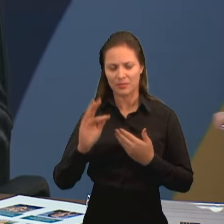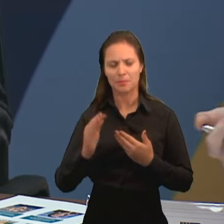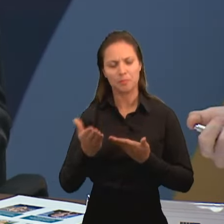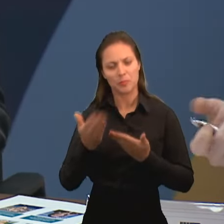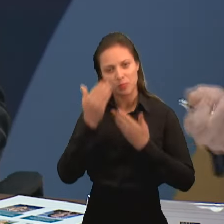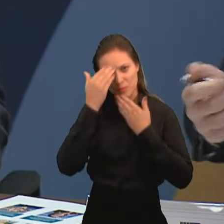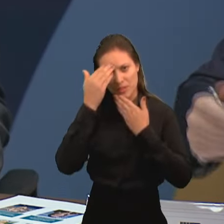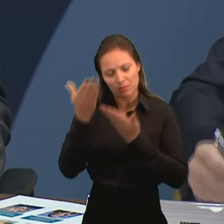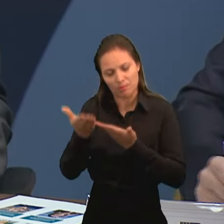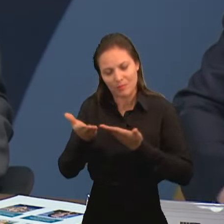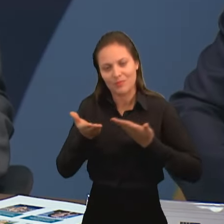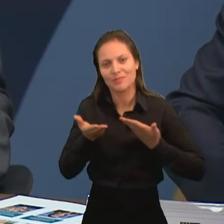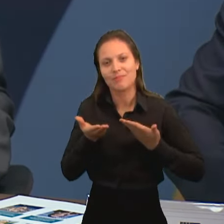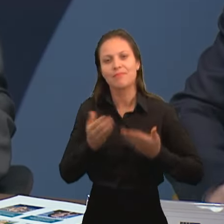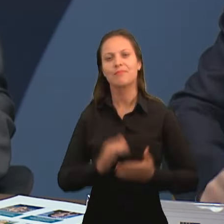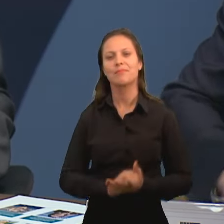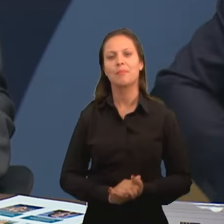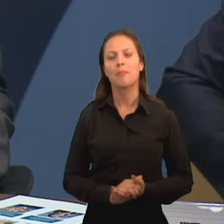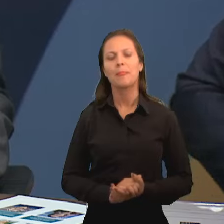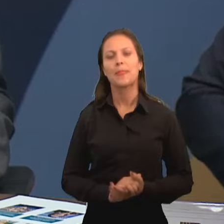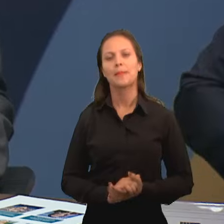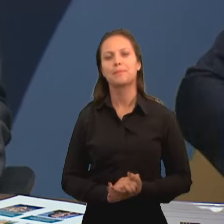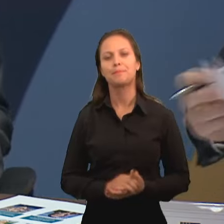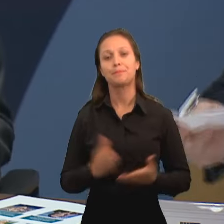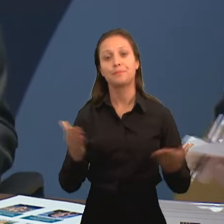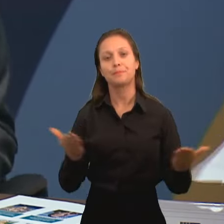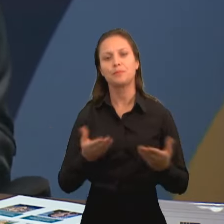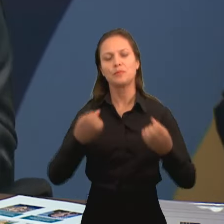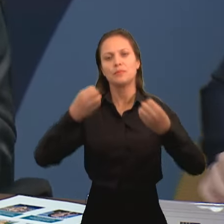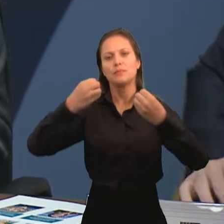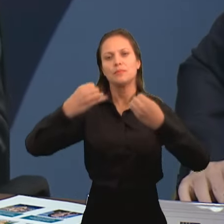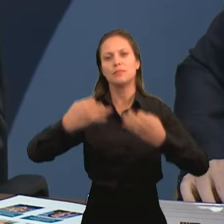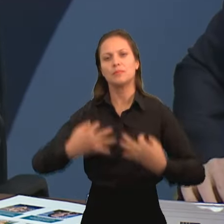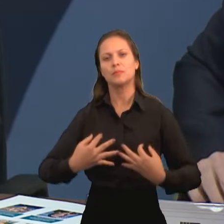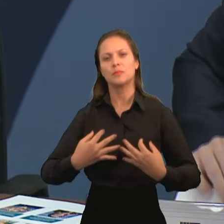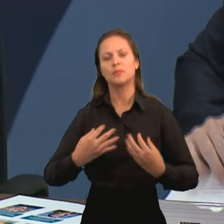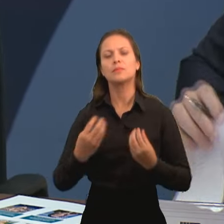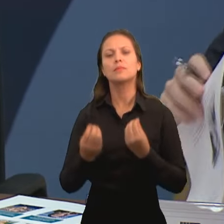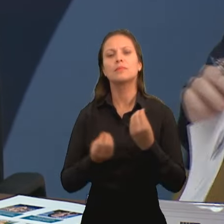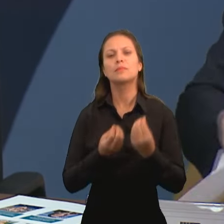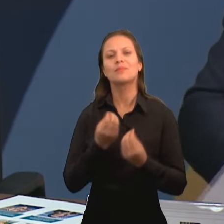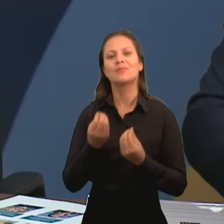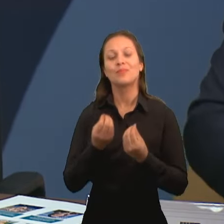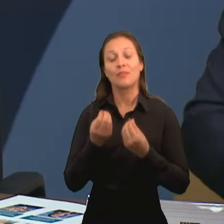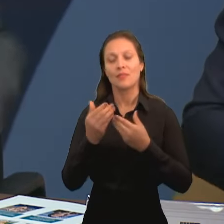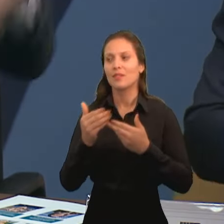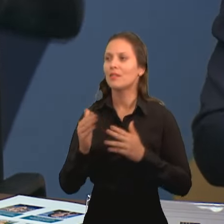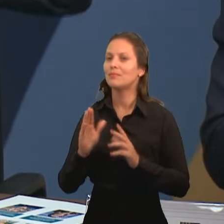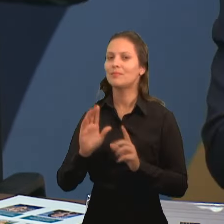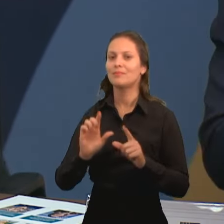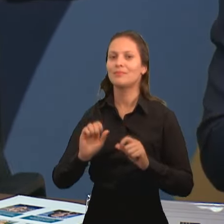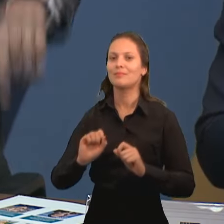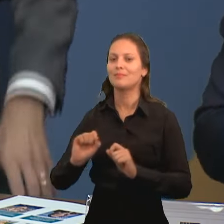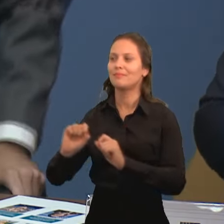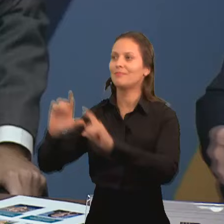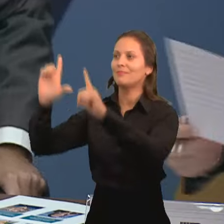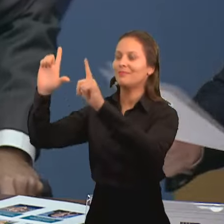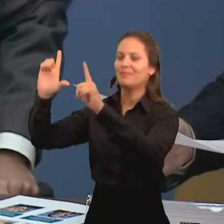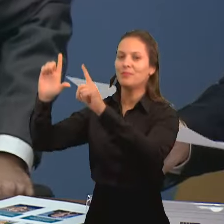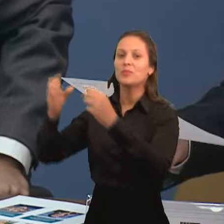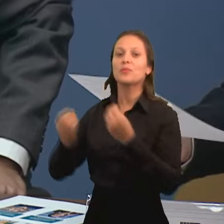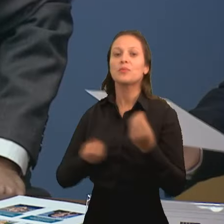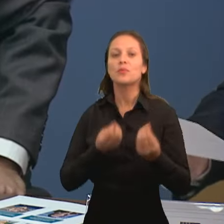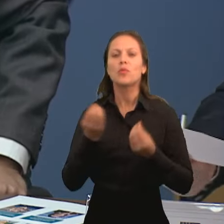Quiero facilitar y agradecer a los organizadores. Voy a hablar hoy, cuando aparezcan los